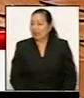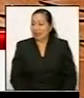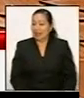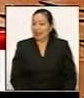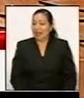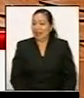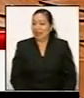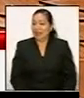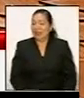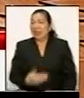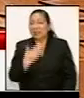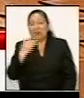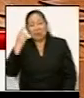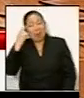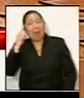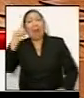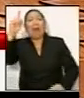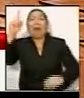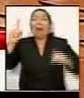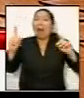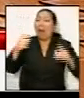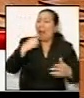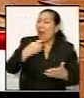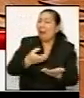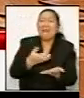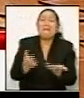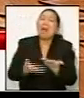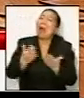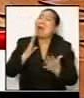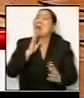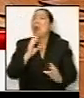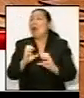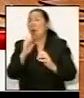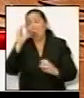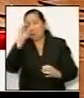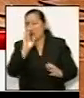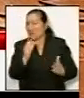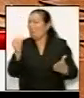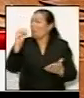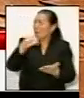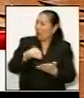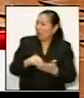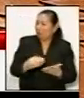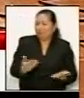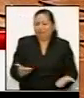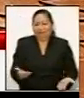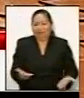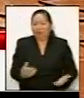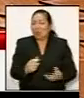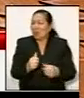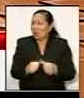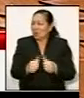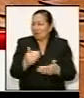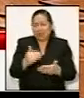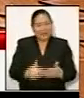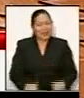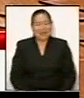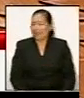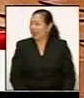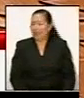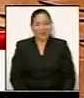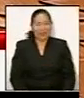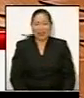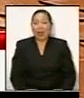delante la mano que le parece no éste se ven las opiniones se ponderan en términos de número no la